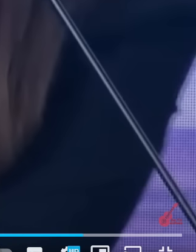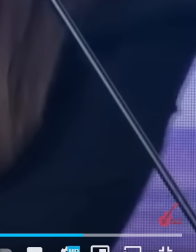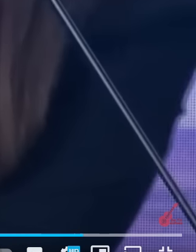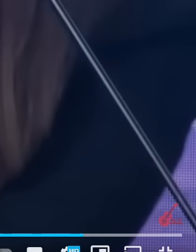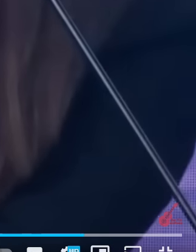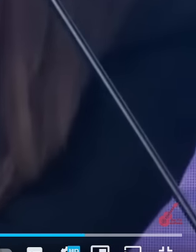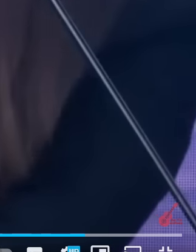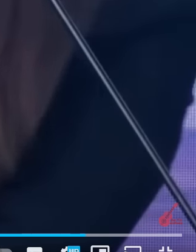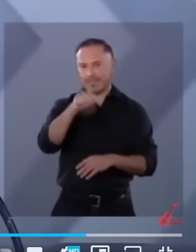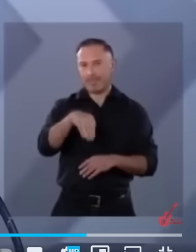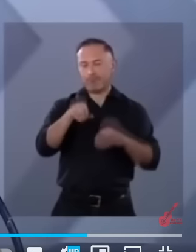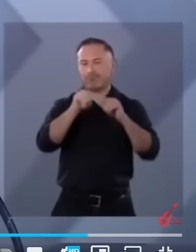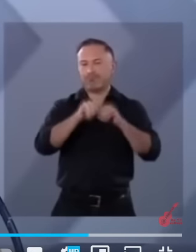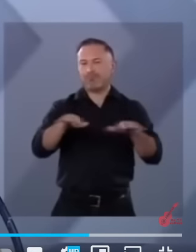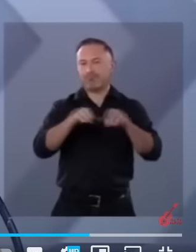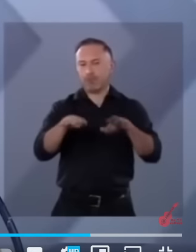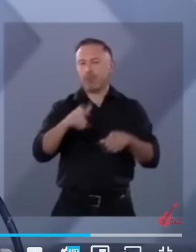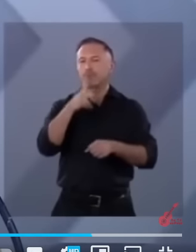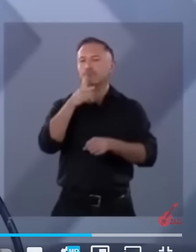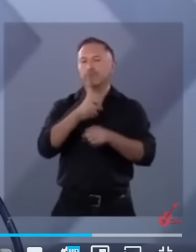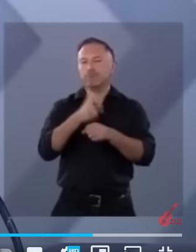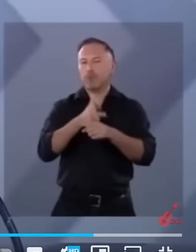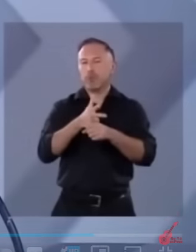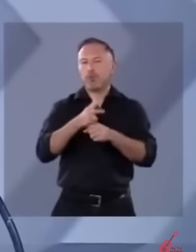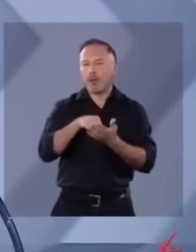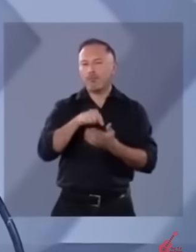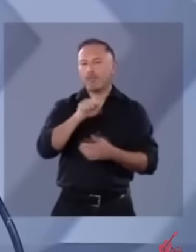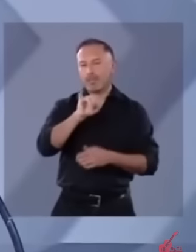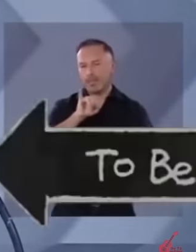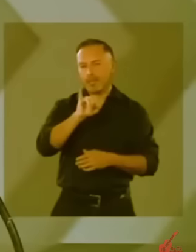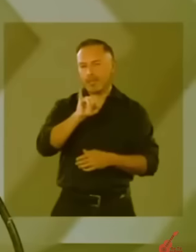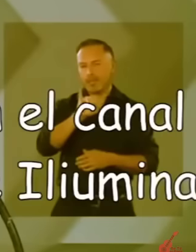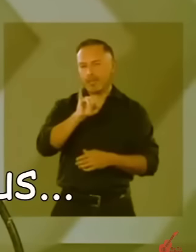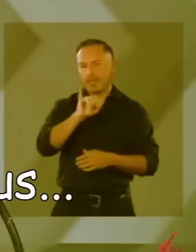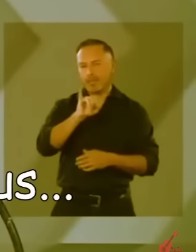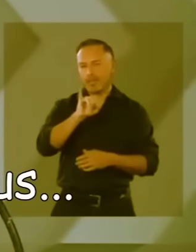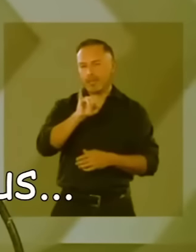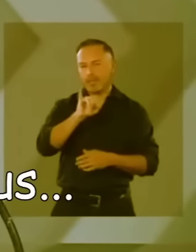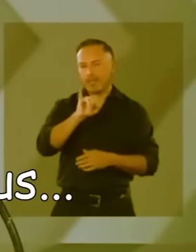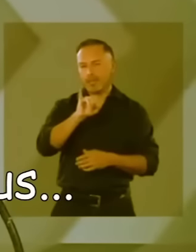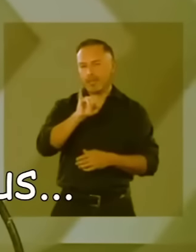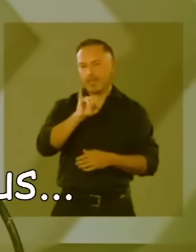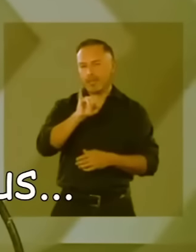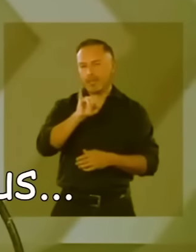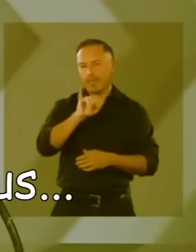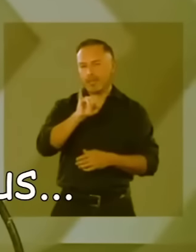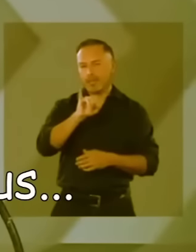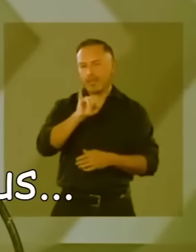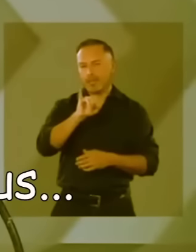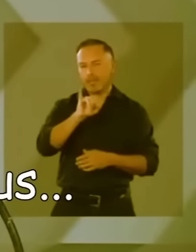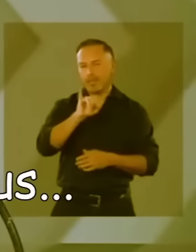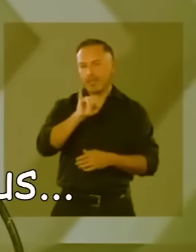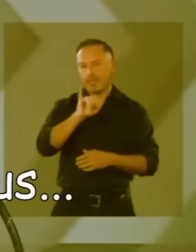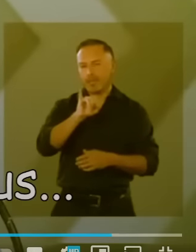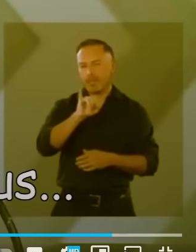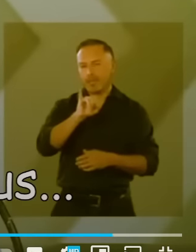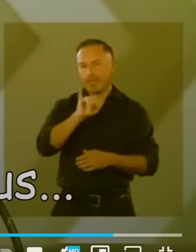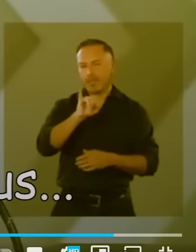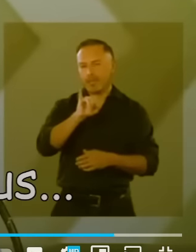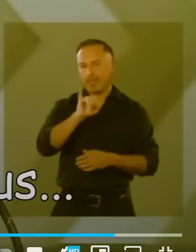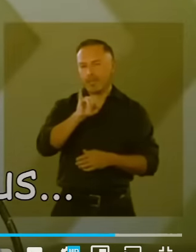hagamos el papel. Illuminatus por la colaboración en este pub hispano, buenas textas. En el canal de Illuminatus, ¿ya